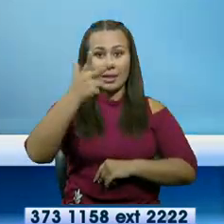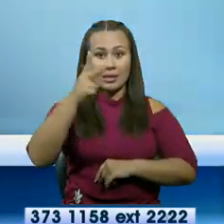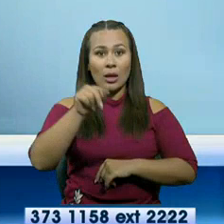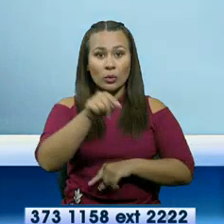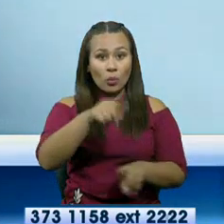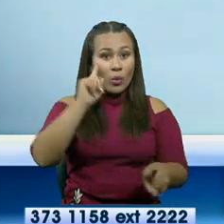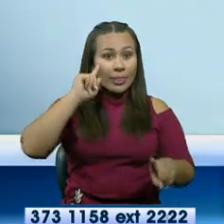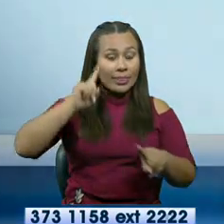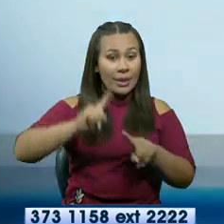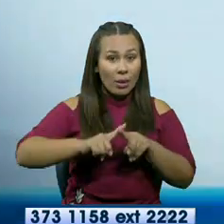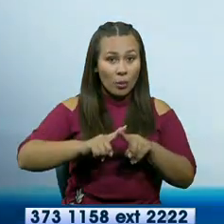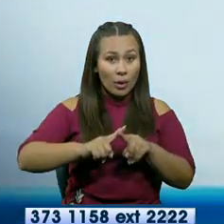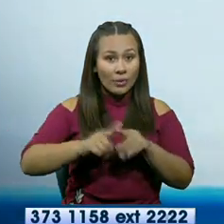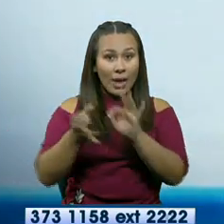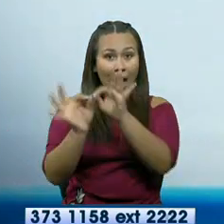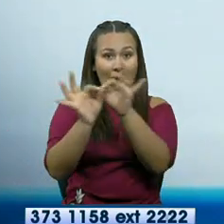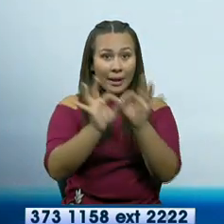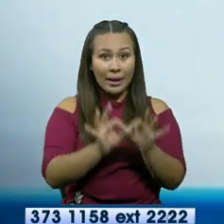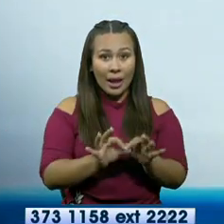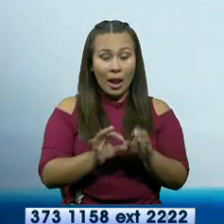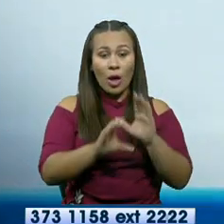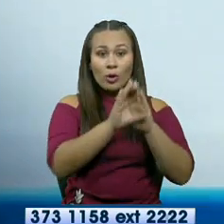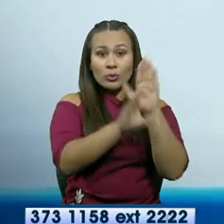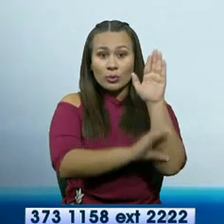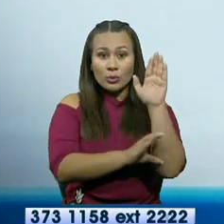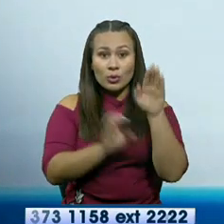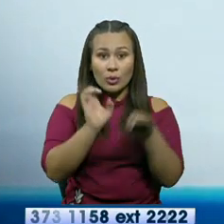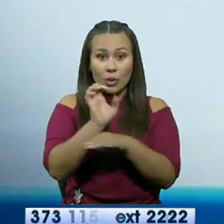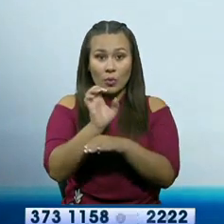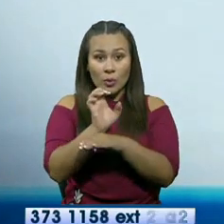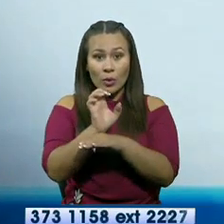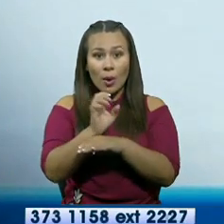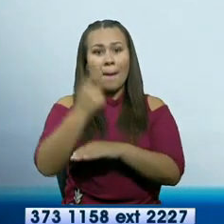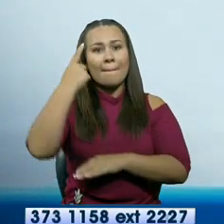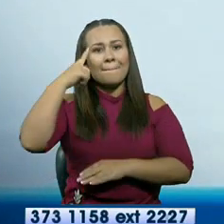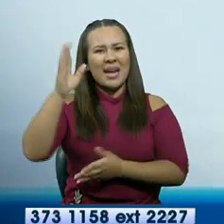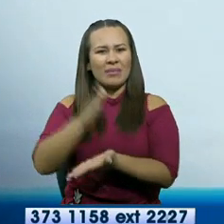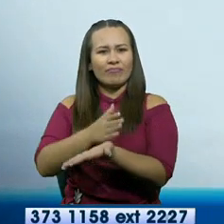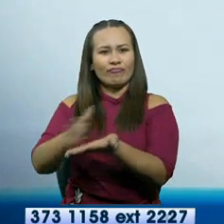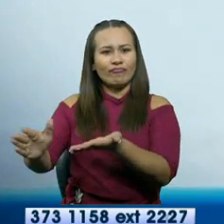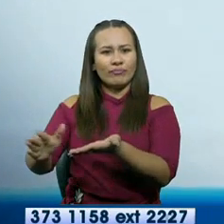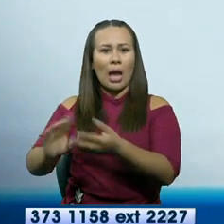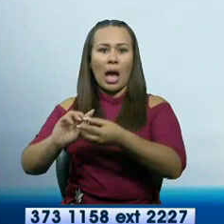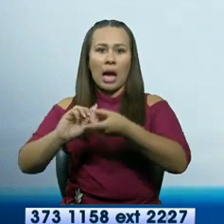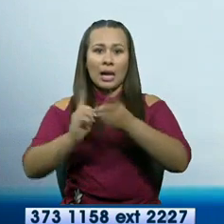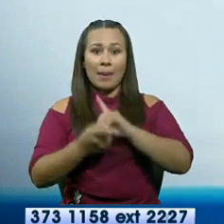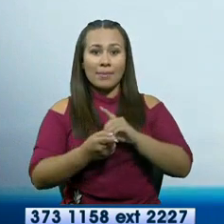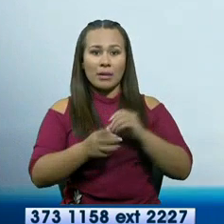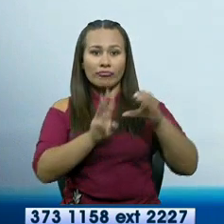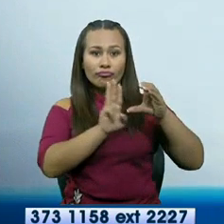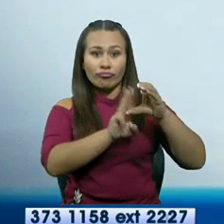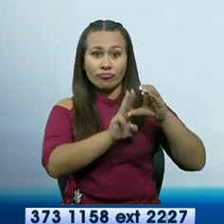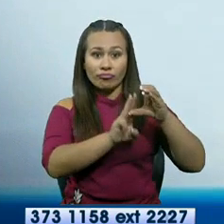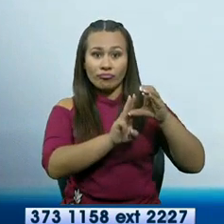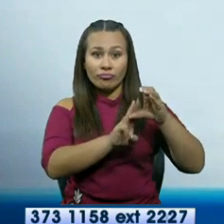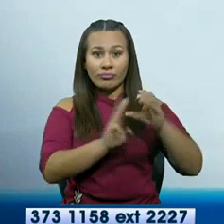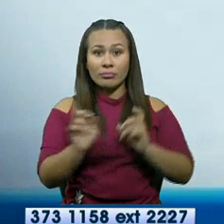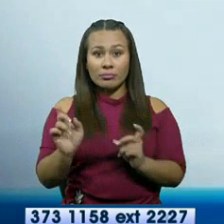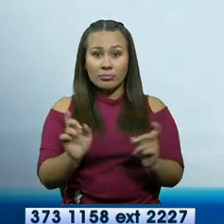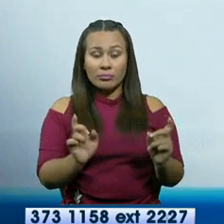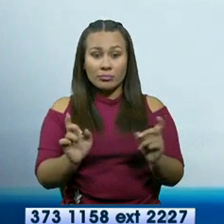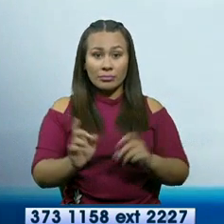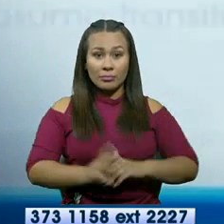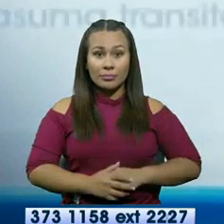usted de acuerdo con enmendar la Constitución de la República del Ecuador para reestructurar el Consejo de Participación Ciudadana y Control